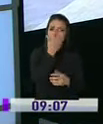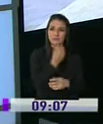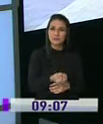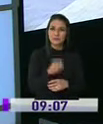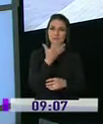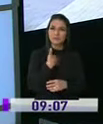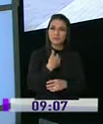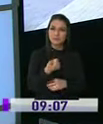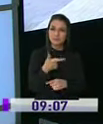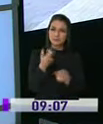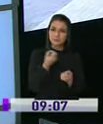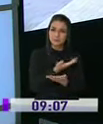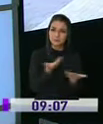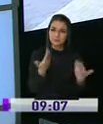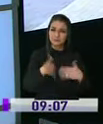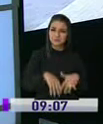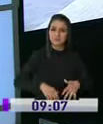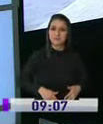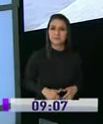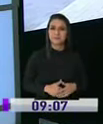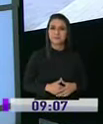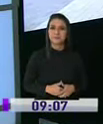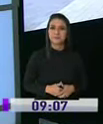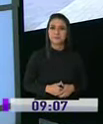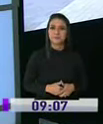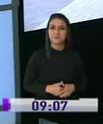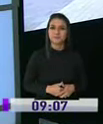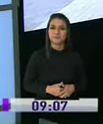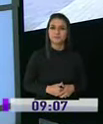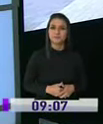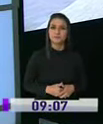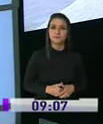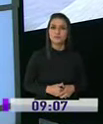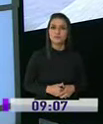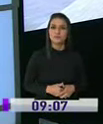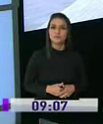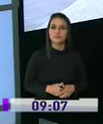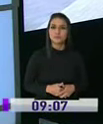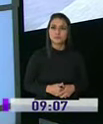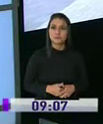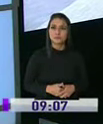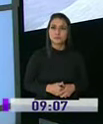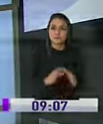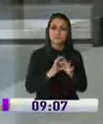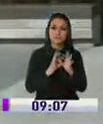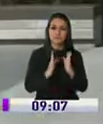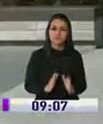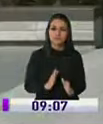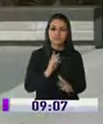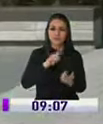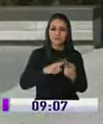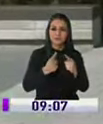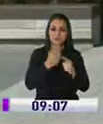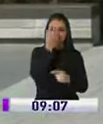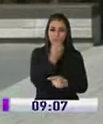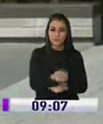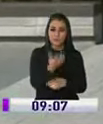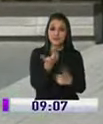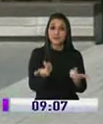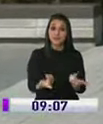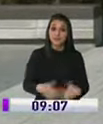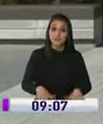Buenos días. Tú tienes la información. Adelante. Pero amigos televidentes, muy buenos días. Así es, nosotros ya